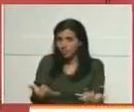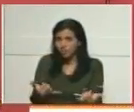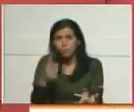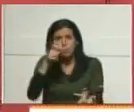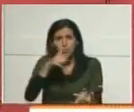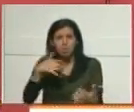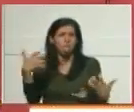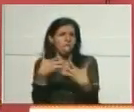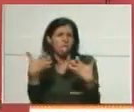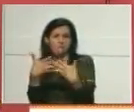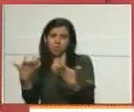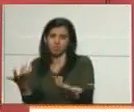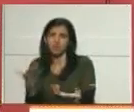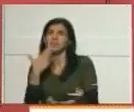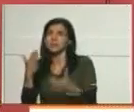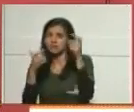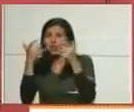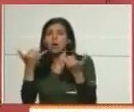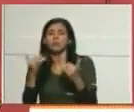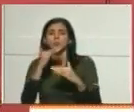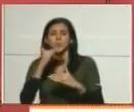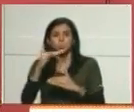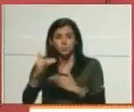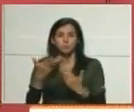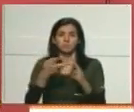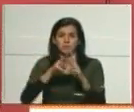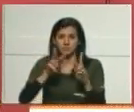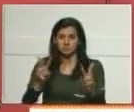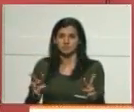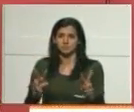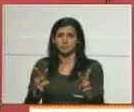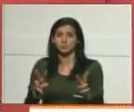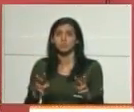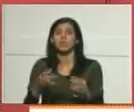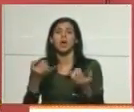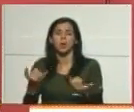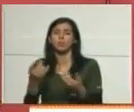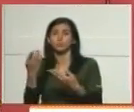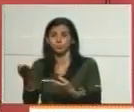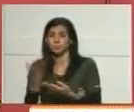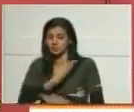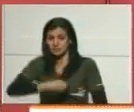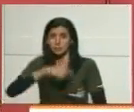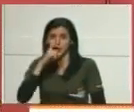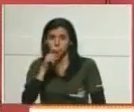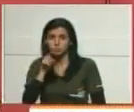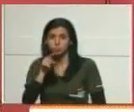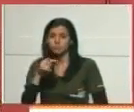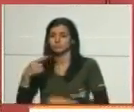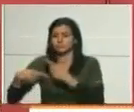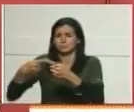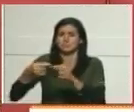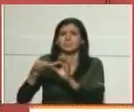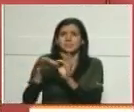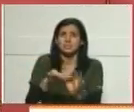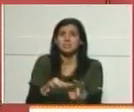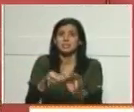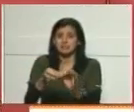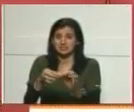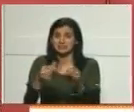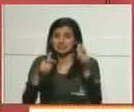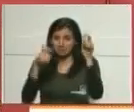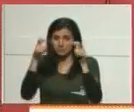de patria que usted ha seguido como hijo del comandante lo que nos asegura la paz de este país. La derecha jamás podría gobernar este país en